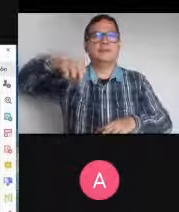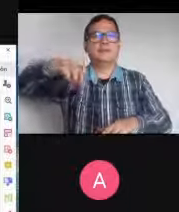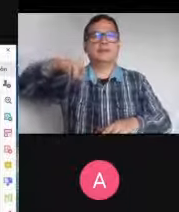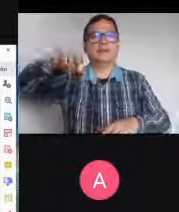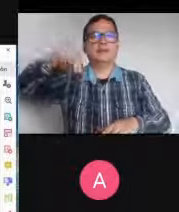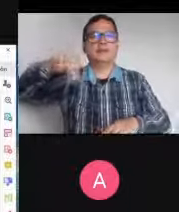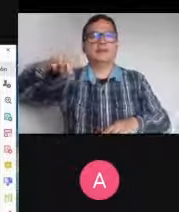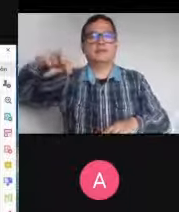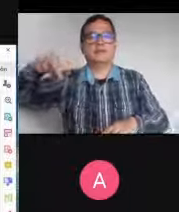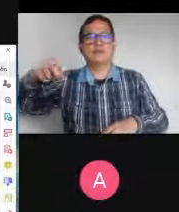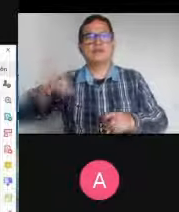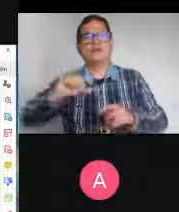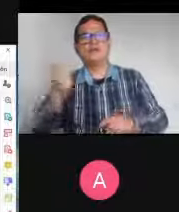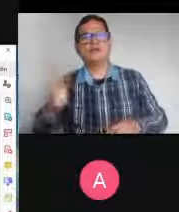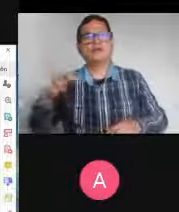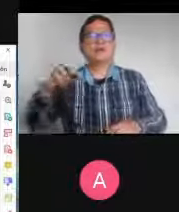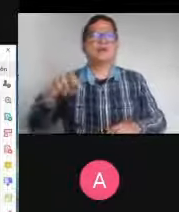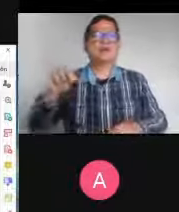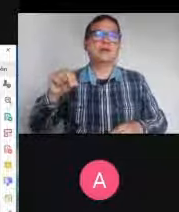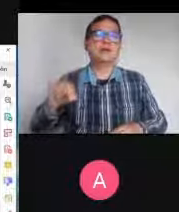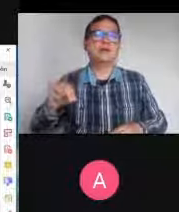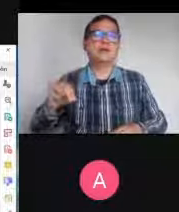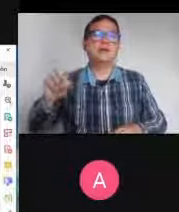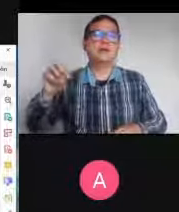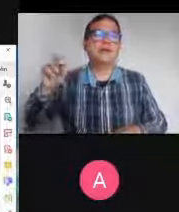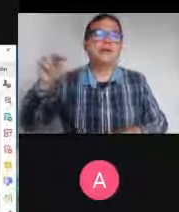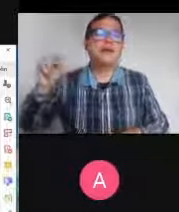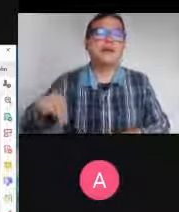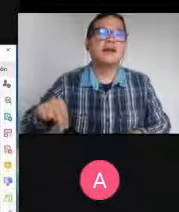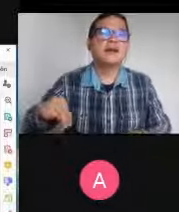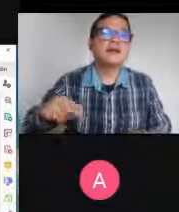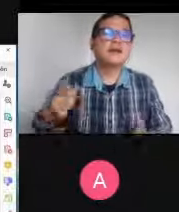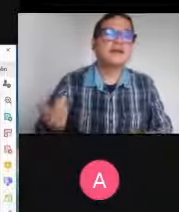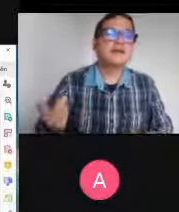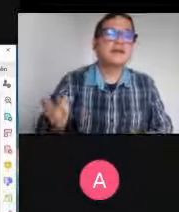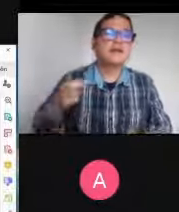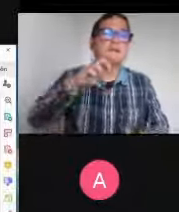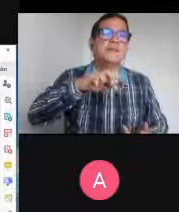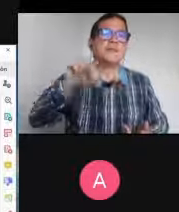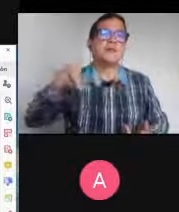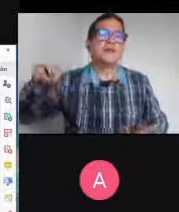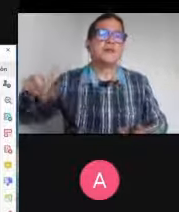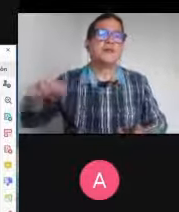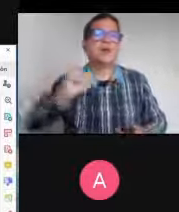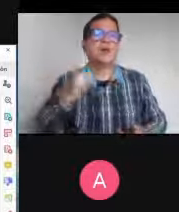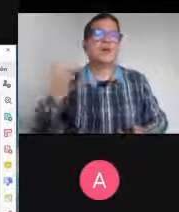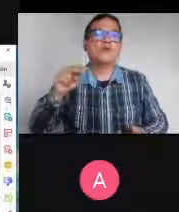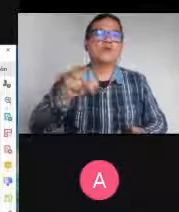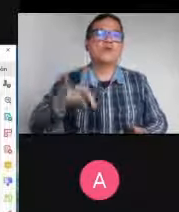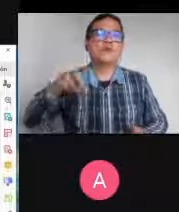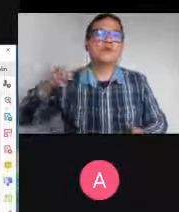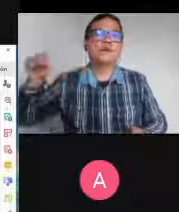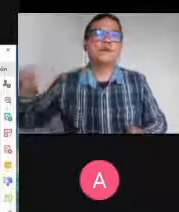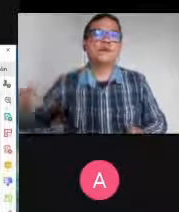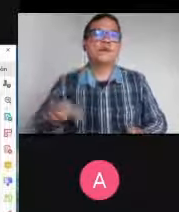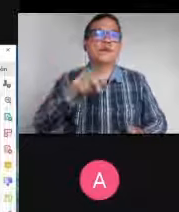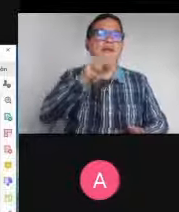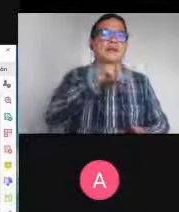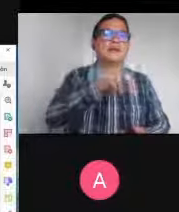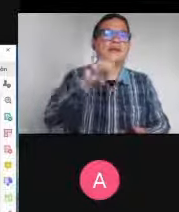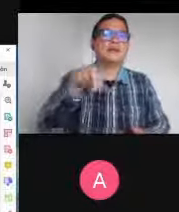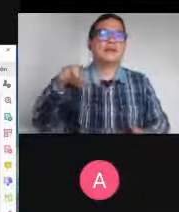y está el NPN. Las letras pues nos dice qué tipo de material tiene. Entonces, en el PNP pues